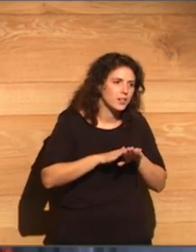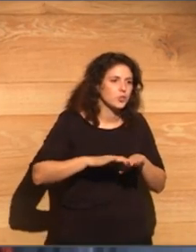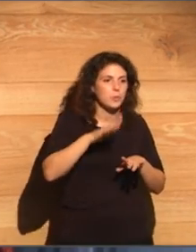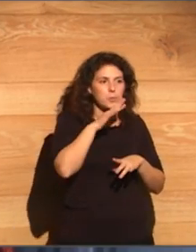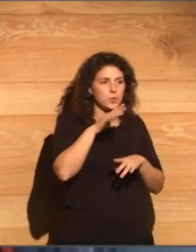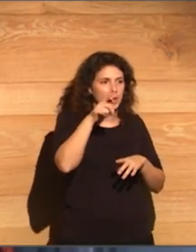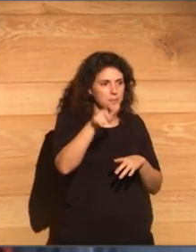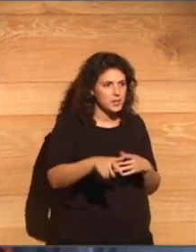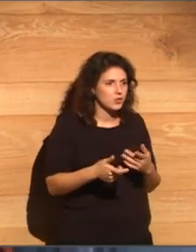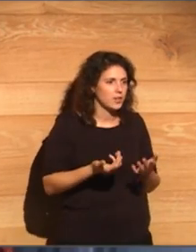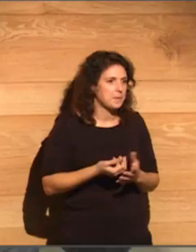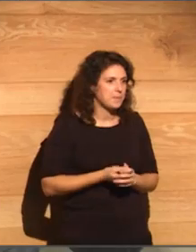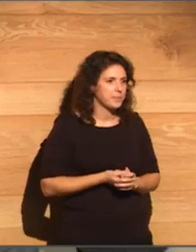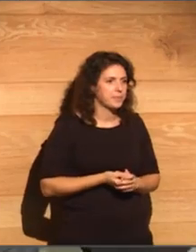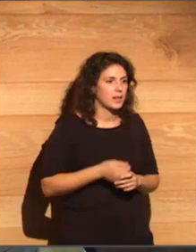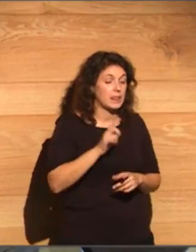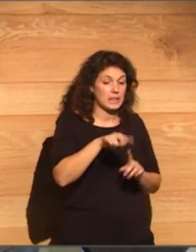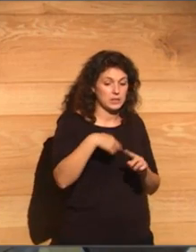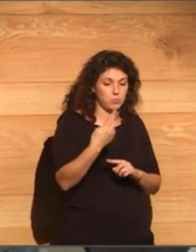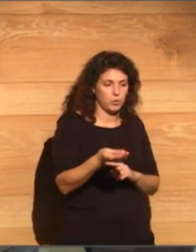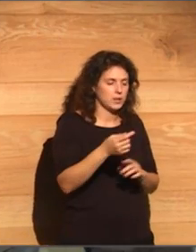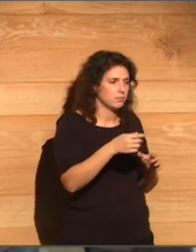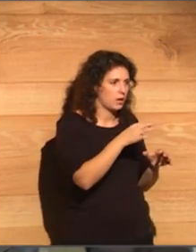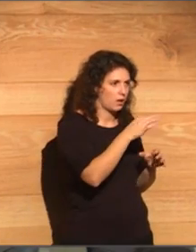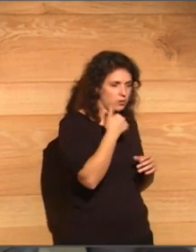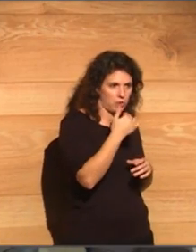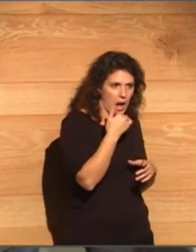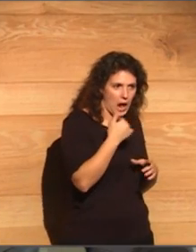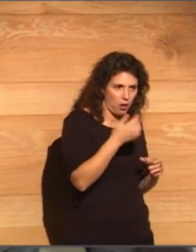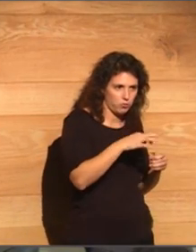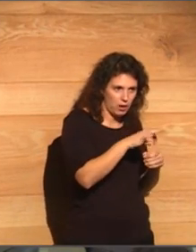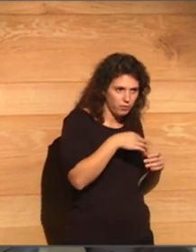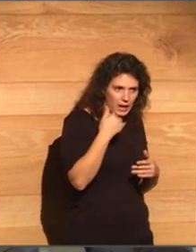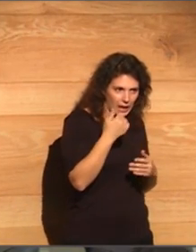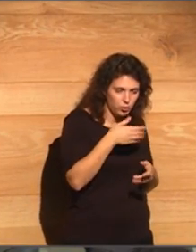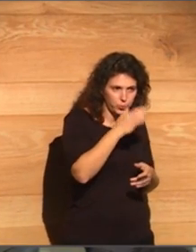siempre. Nadie. Te emocionas un momento, luego al minuto te vas a dar un vermú, te da igual, pero en ese momento te emocionas un poquito, y qué